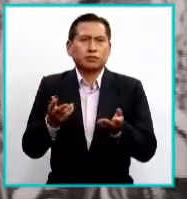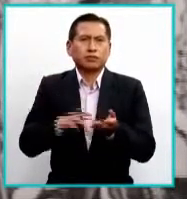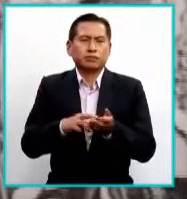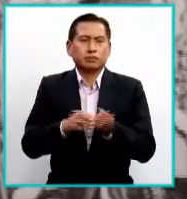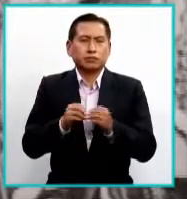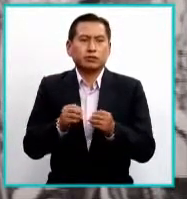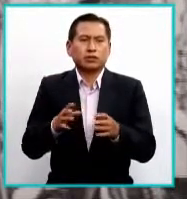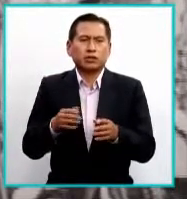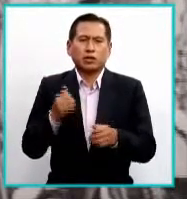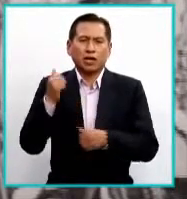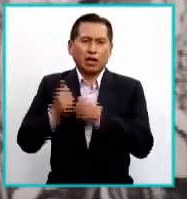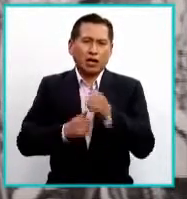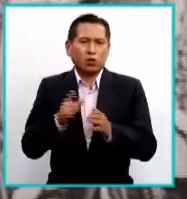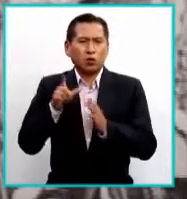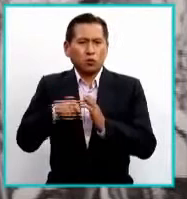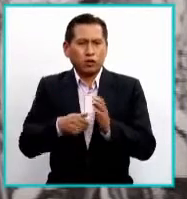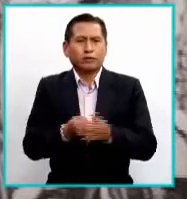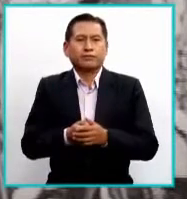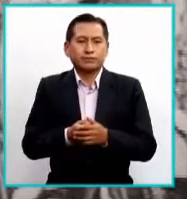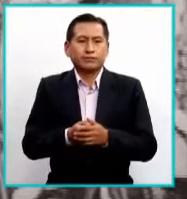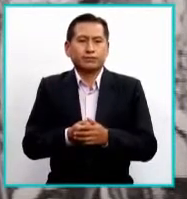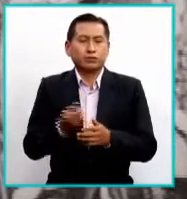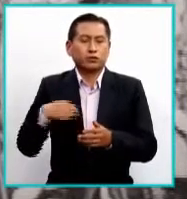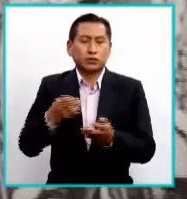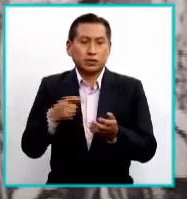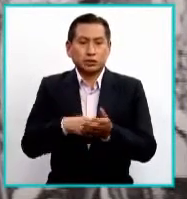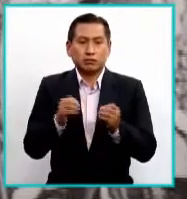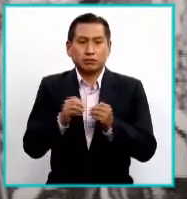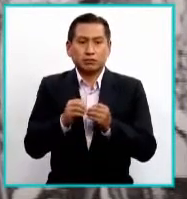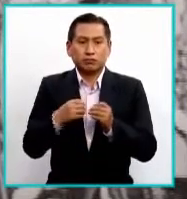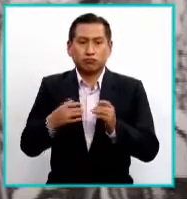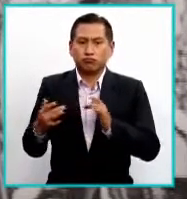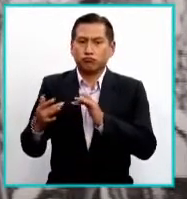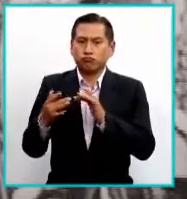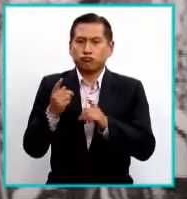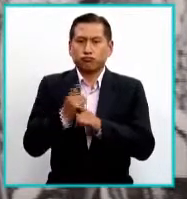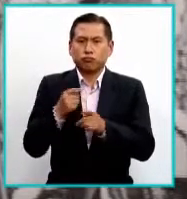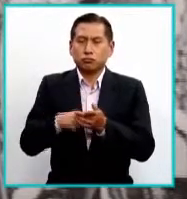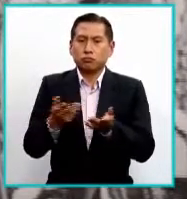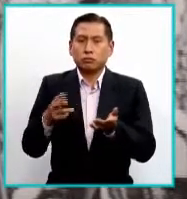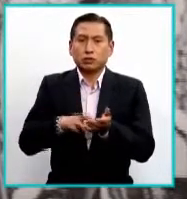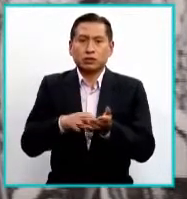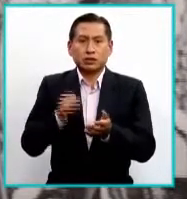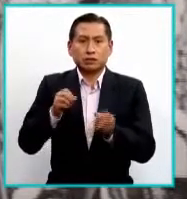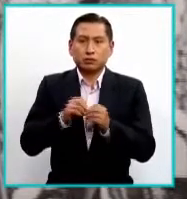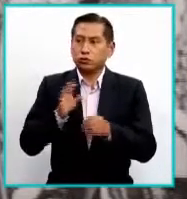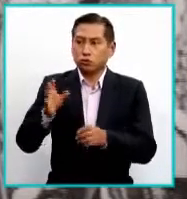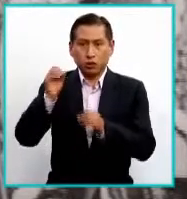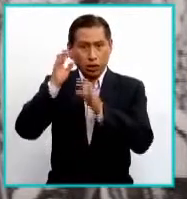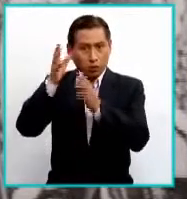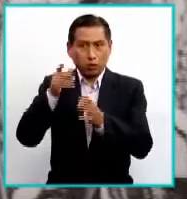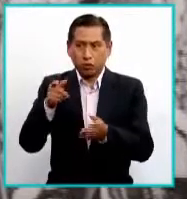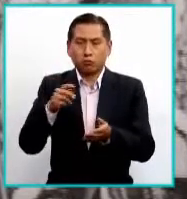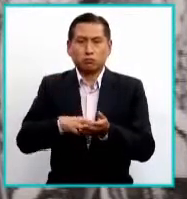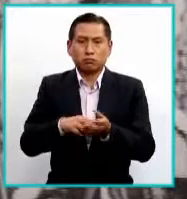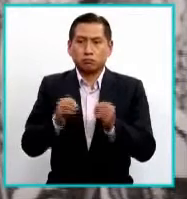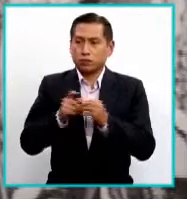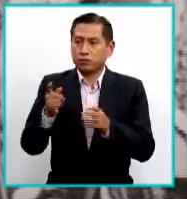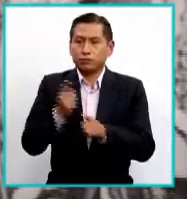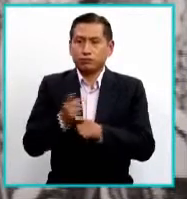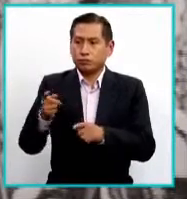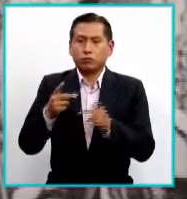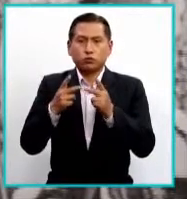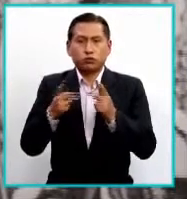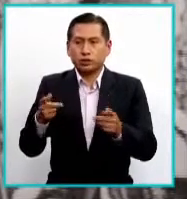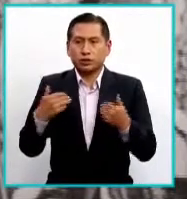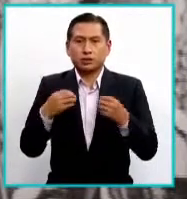Uh-huh. Y años después hicimos así como que la conexión de, claro, o sea, su abuelo también era de